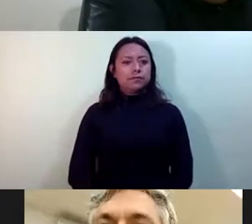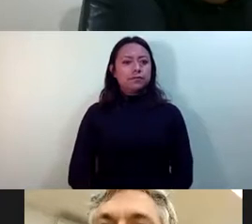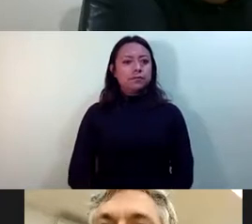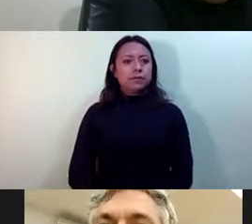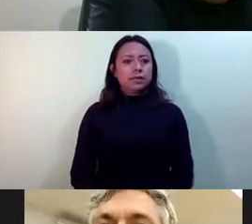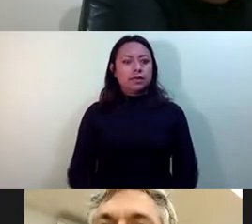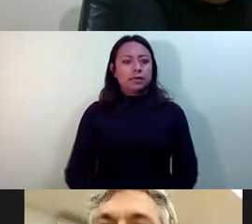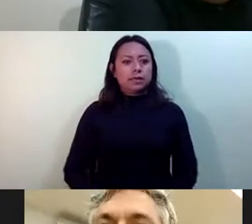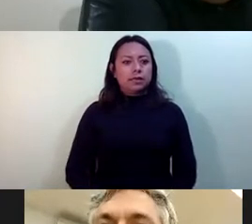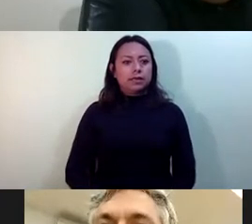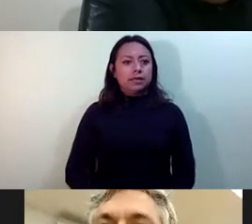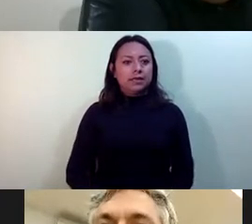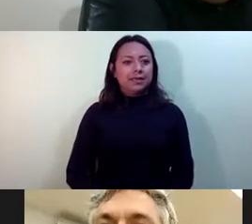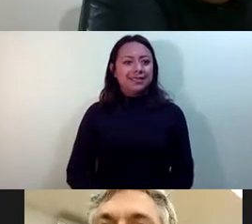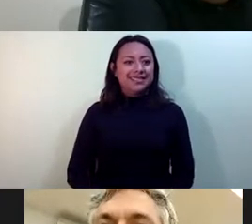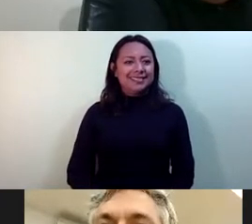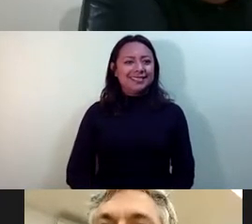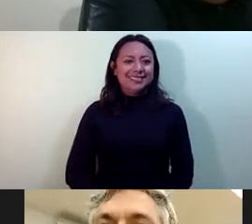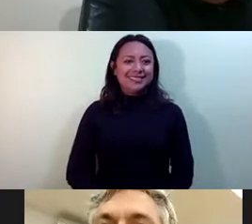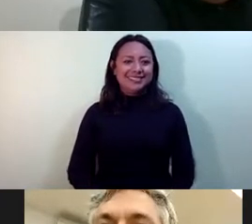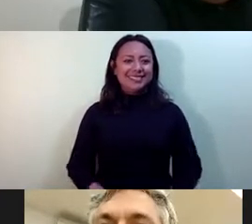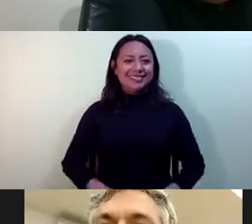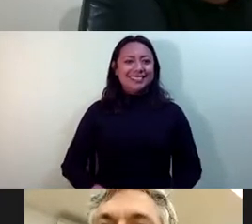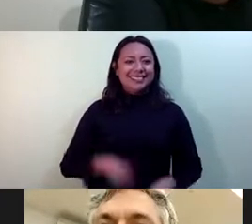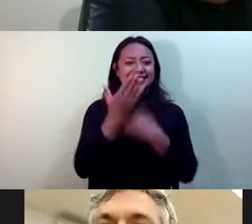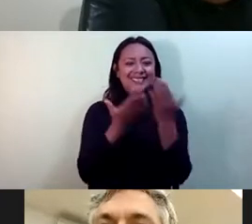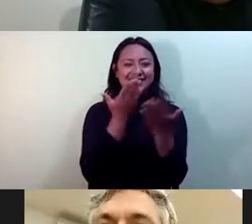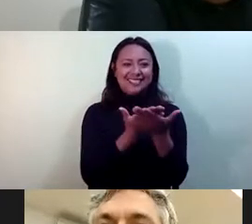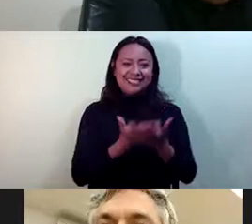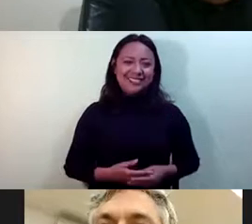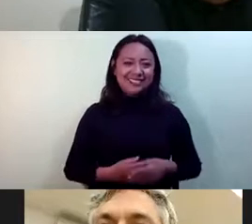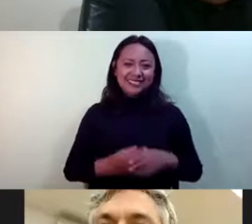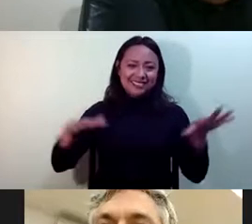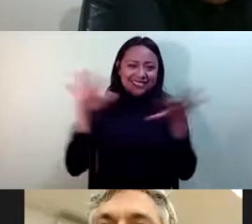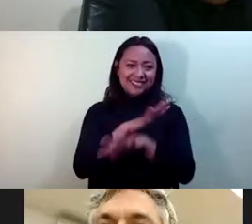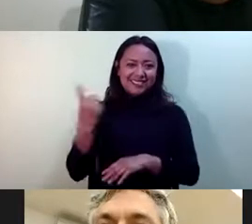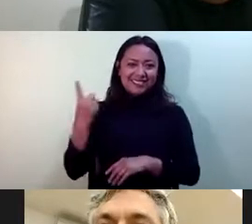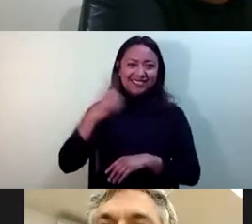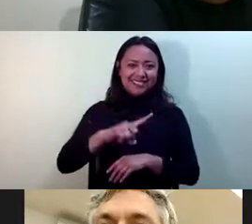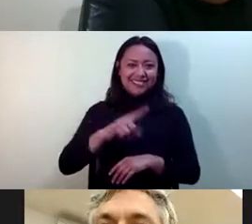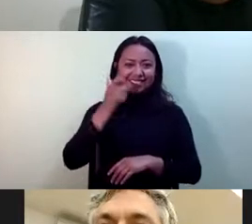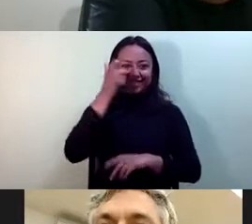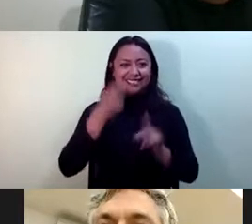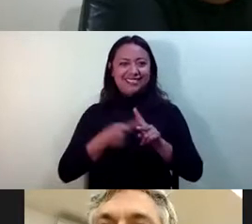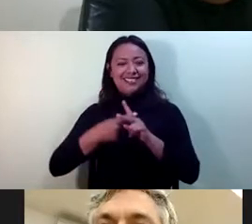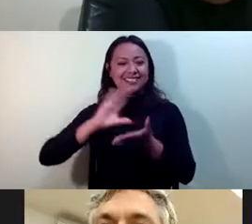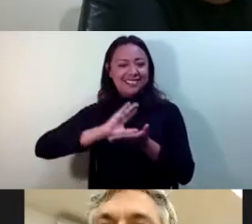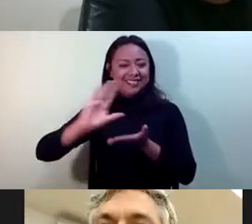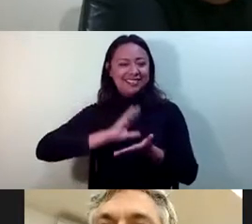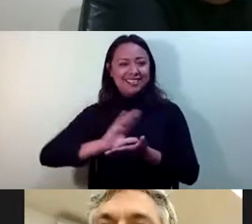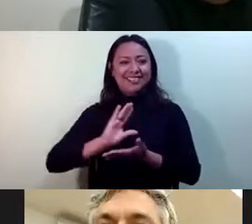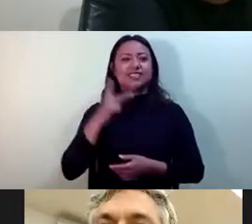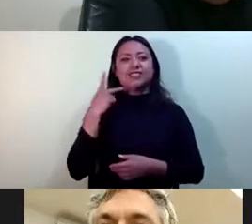Yo me sumo a tu denuncia. Propone de reformar el decreto de presupuesto de egresos de la ciudad